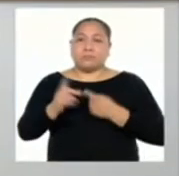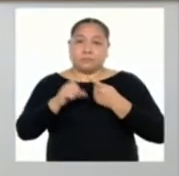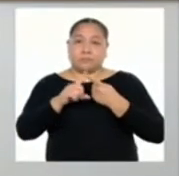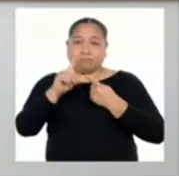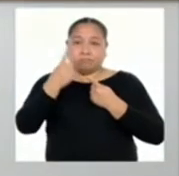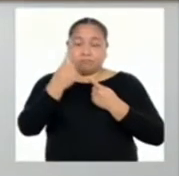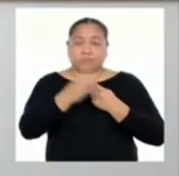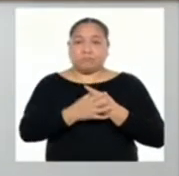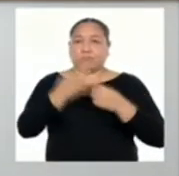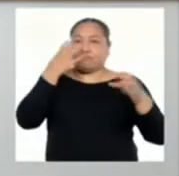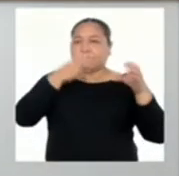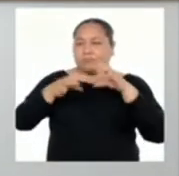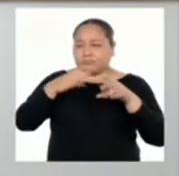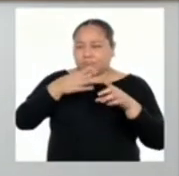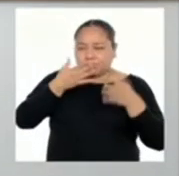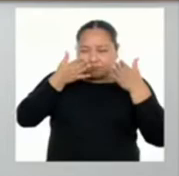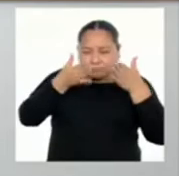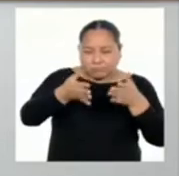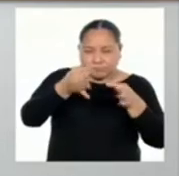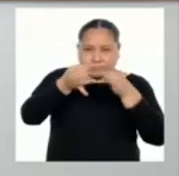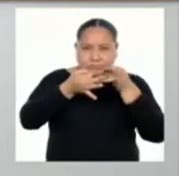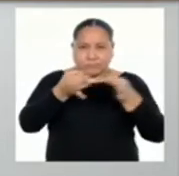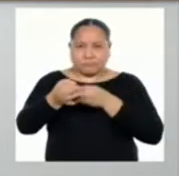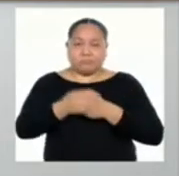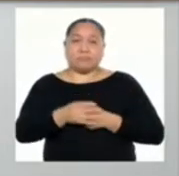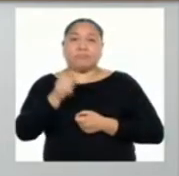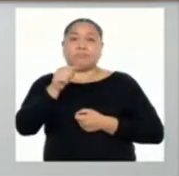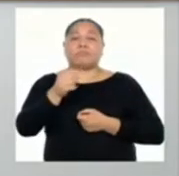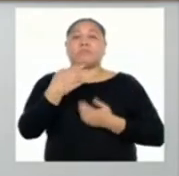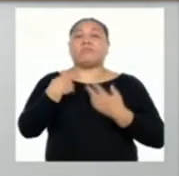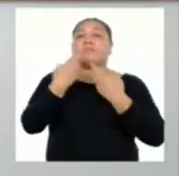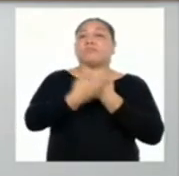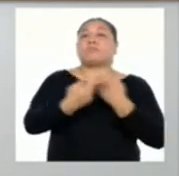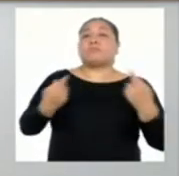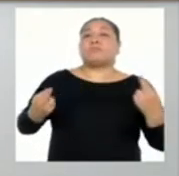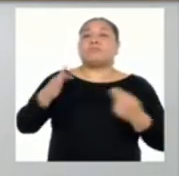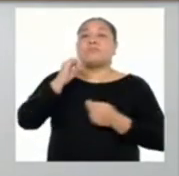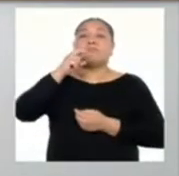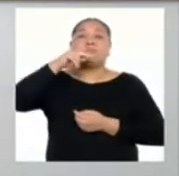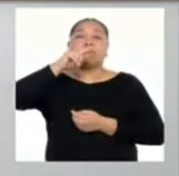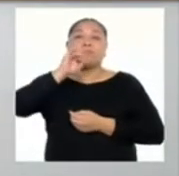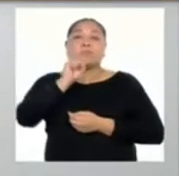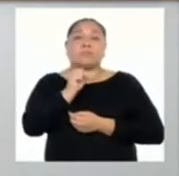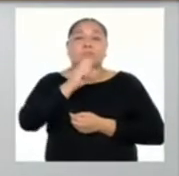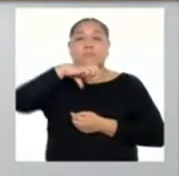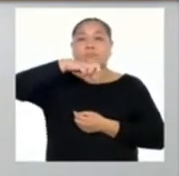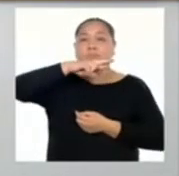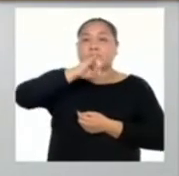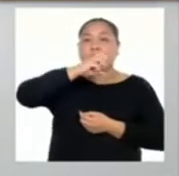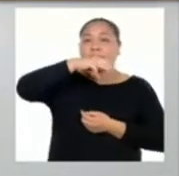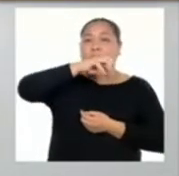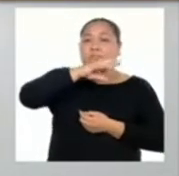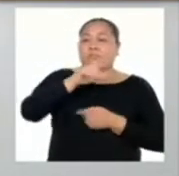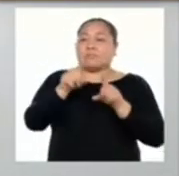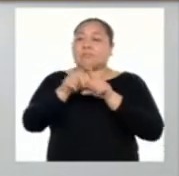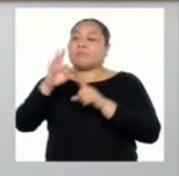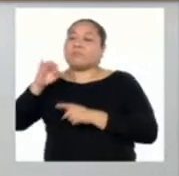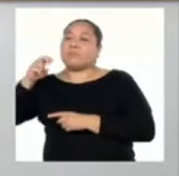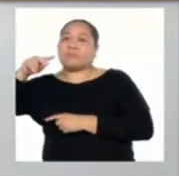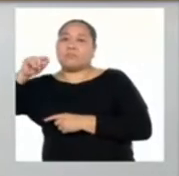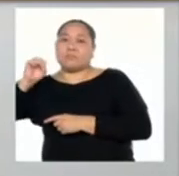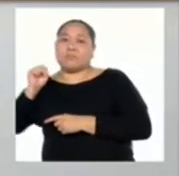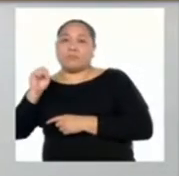En primer lugar, haremos referencia a que tenemos como recursos las fuentes primarias y secundarias. Estas